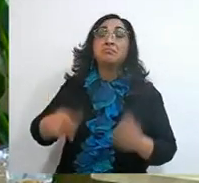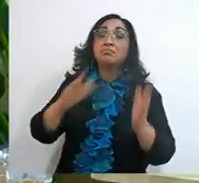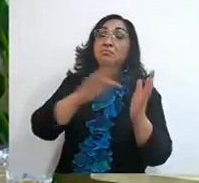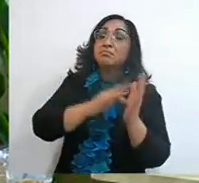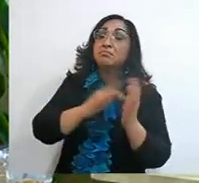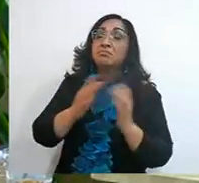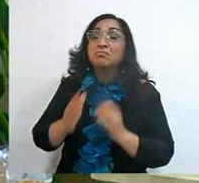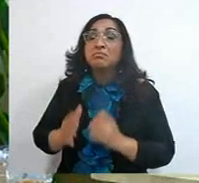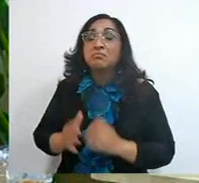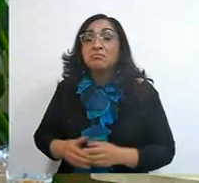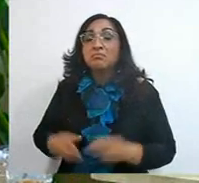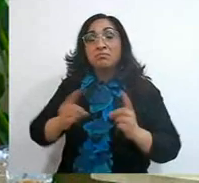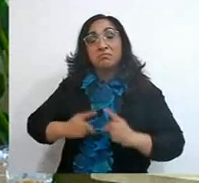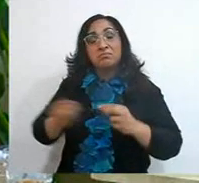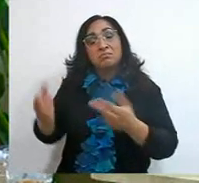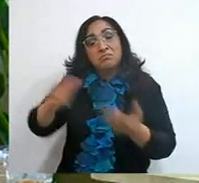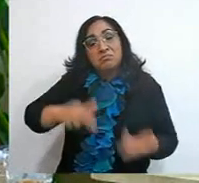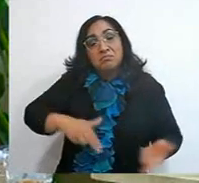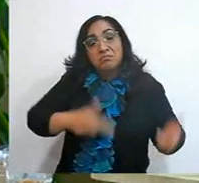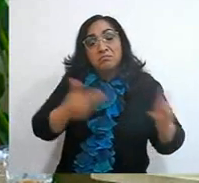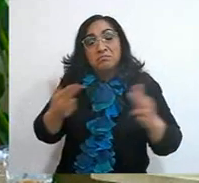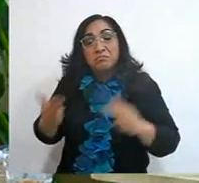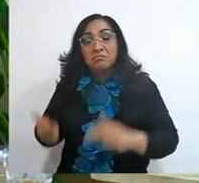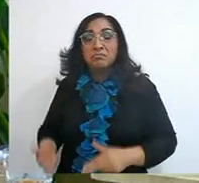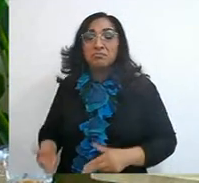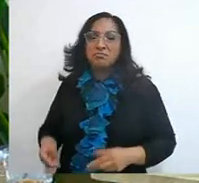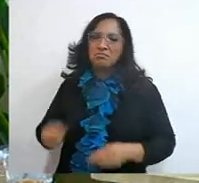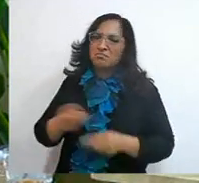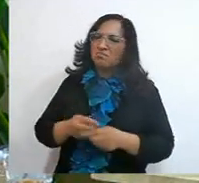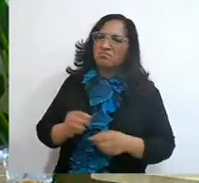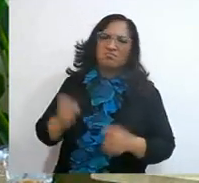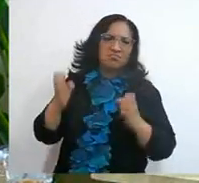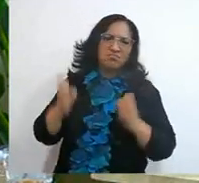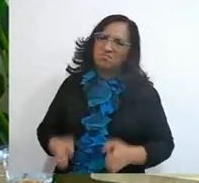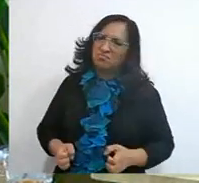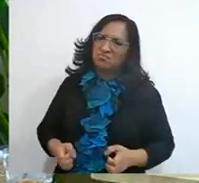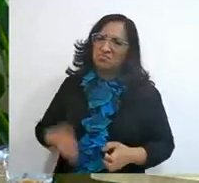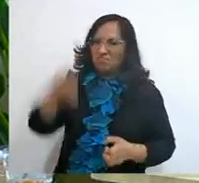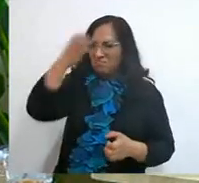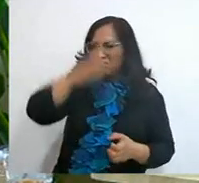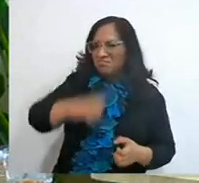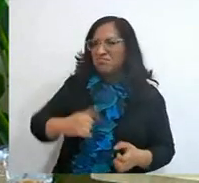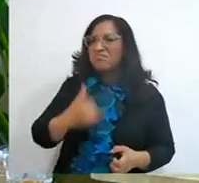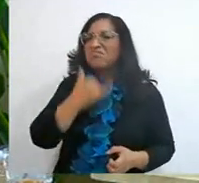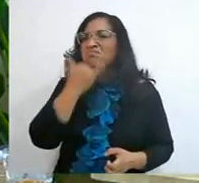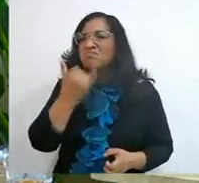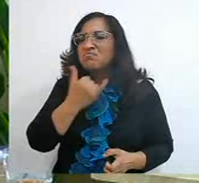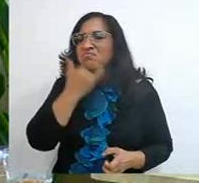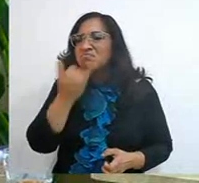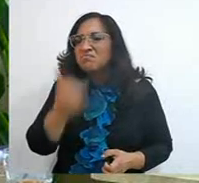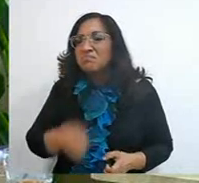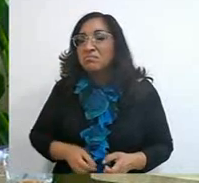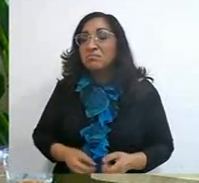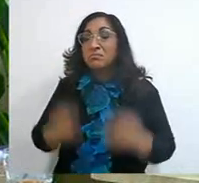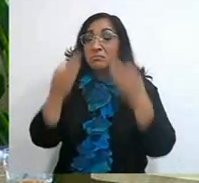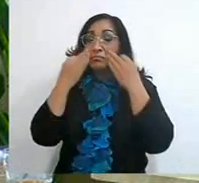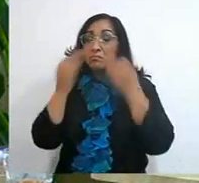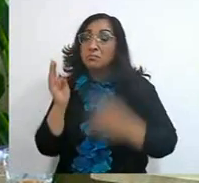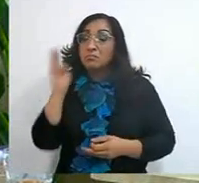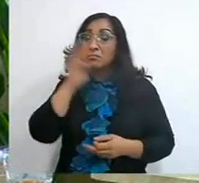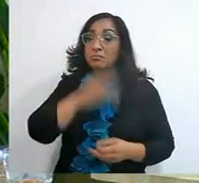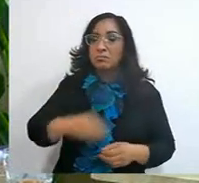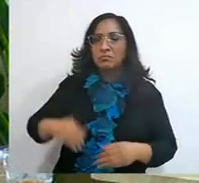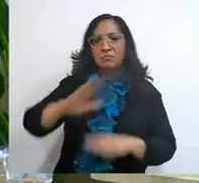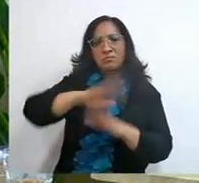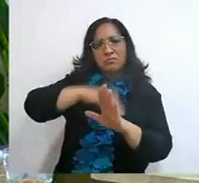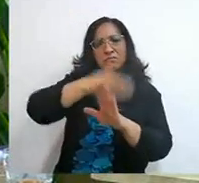para honrar al Dios del cielo, o de donde estés en el error, o del falso testimonio que hayas dado contra